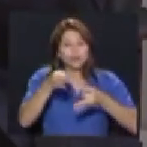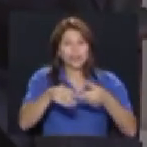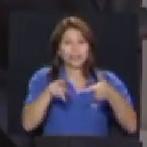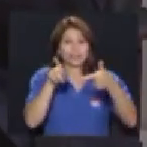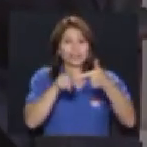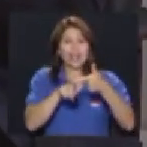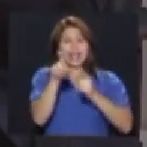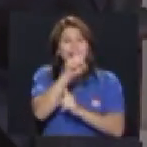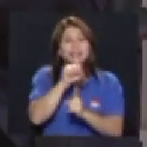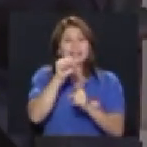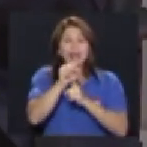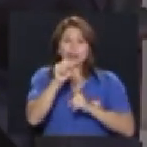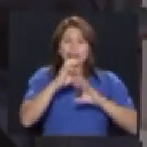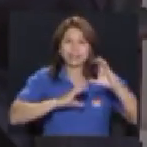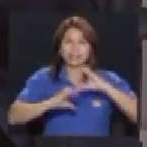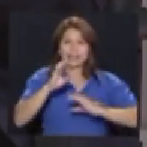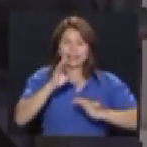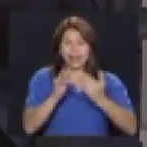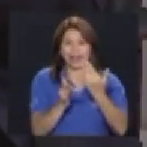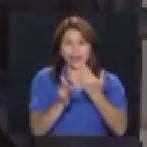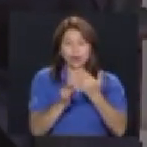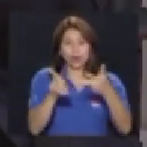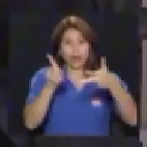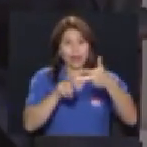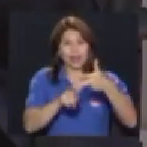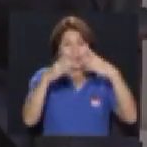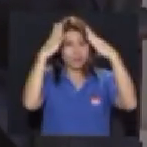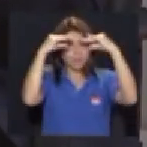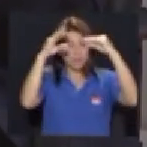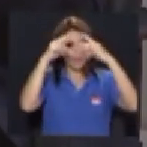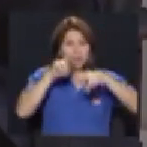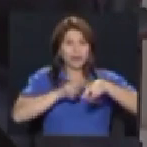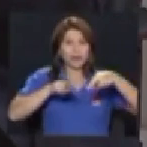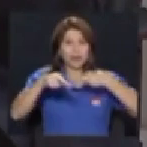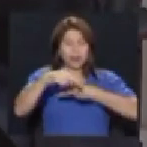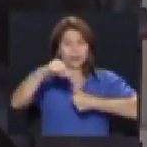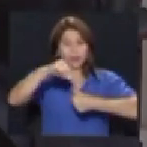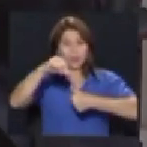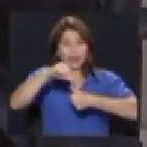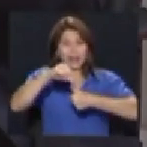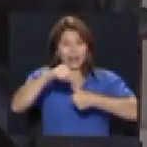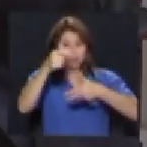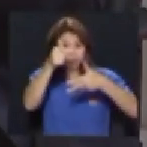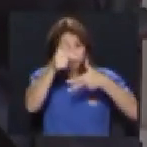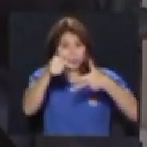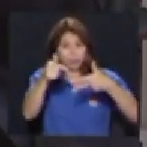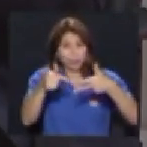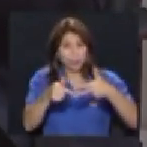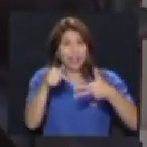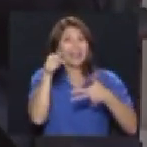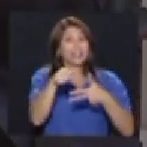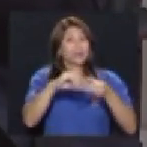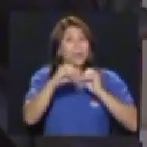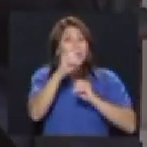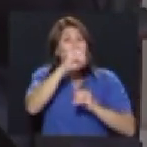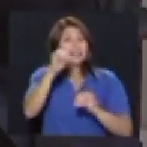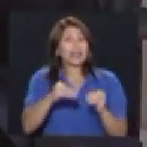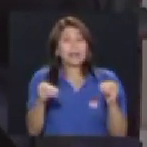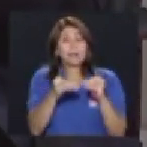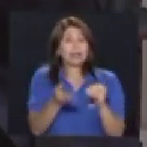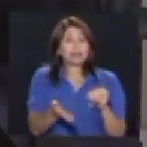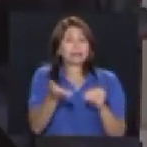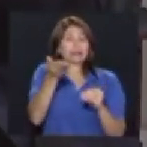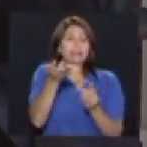la Tecnología o el propio Informe Regional Centroamericano, se financian mayoritariamente de